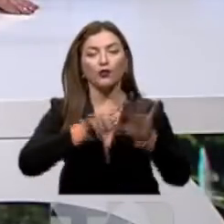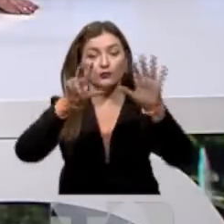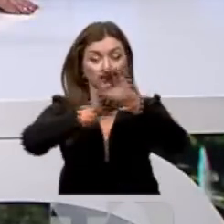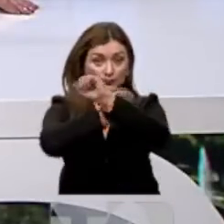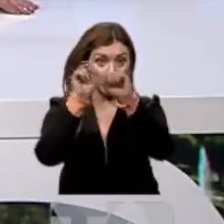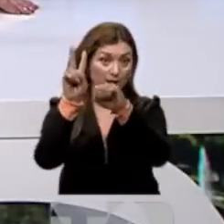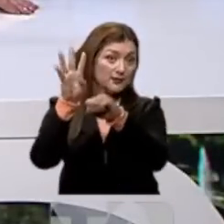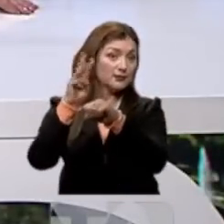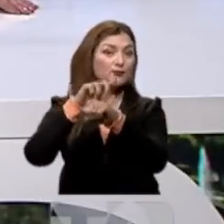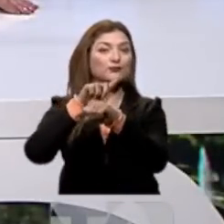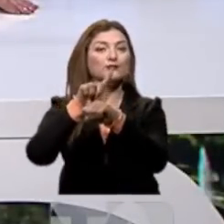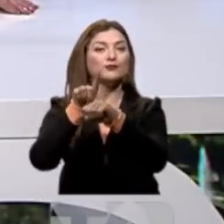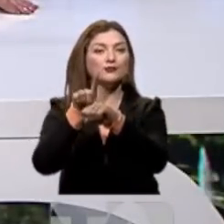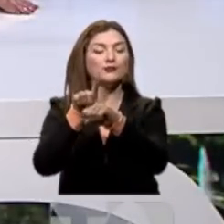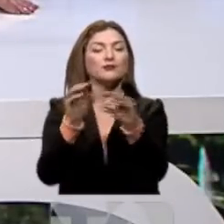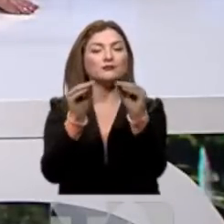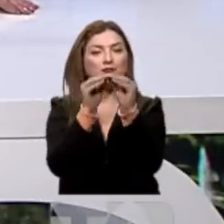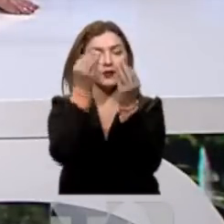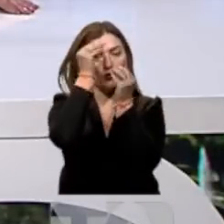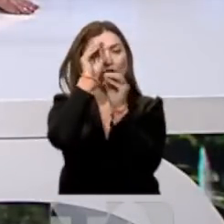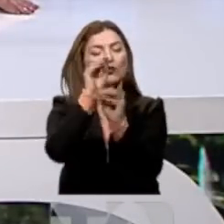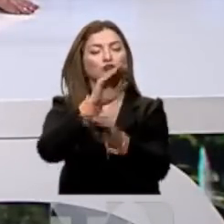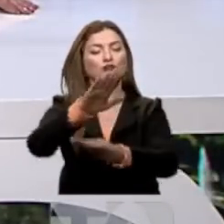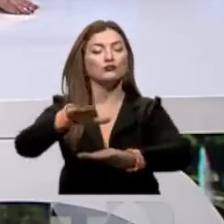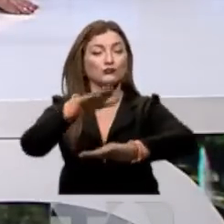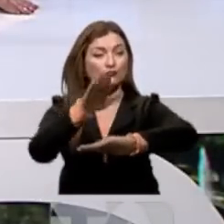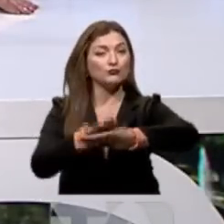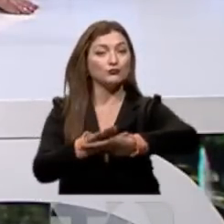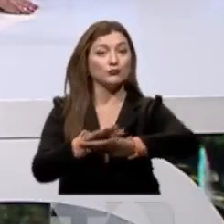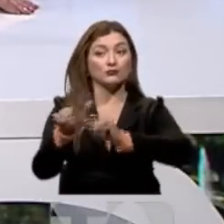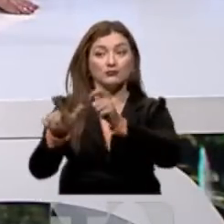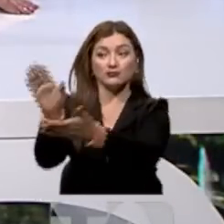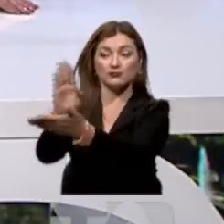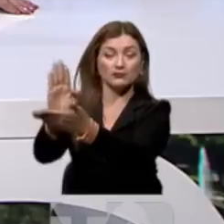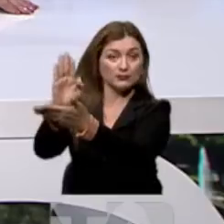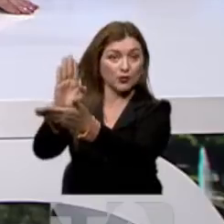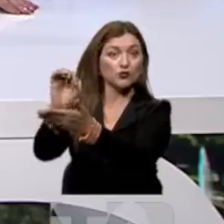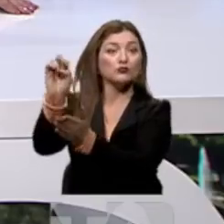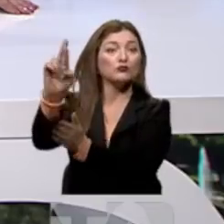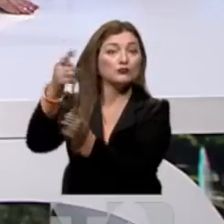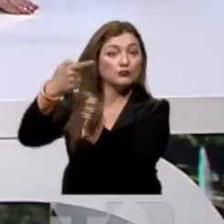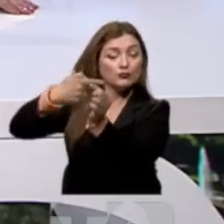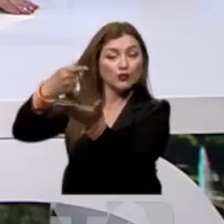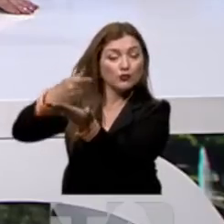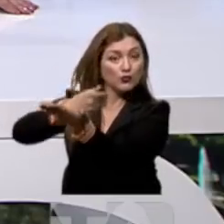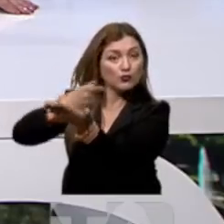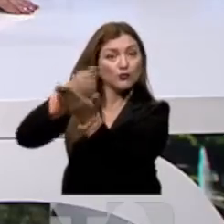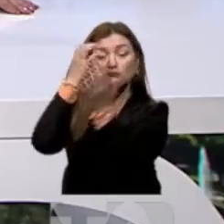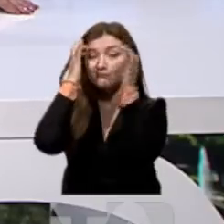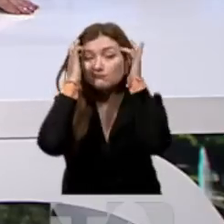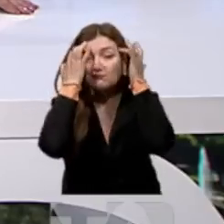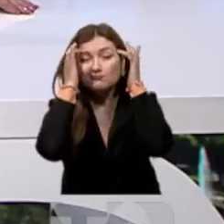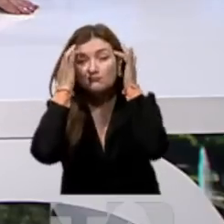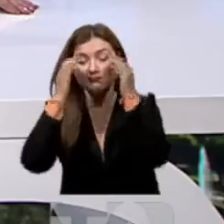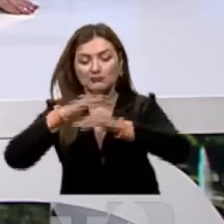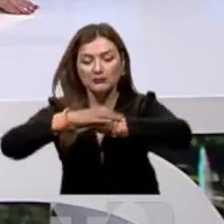Mañana con 26 minutos ya estamos de regreso para contarles que moradores de Huamaní al sur de Quito están bastante preocupados por los desechos que existen